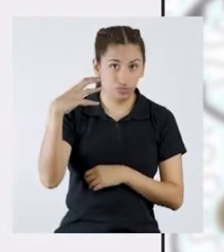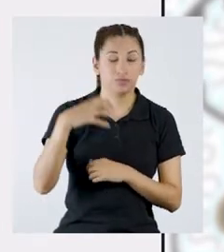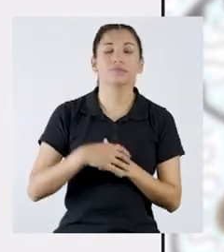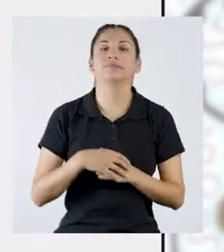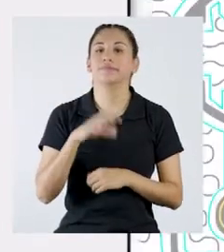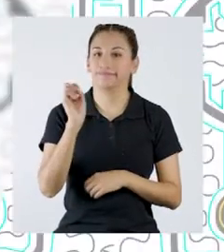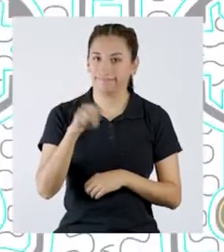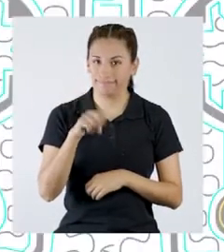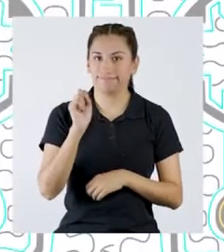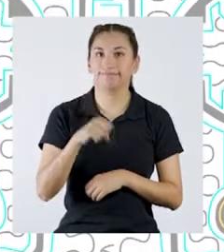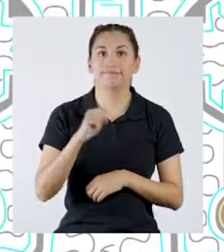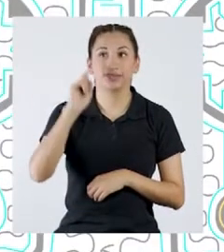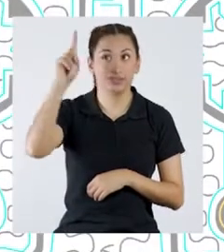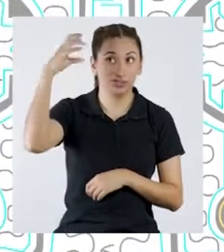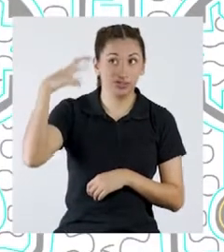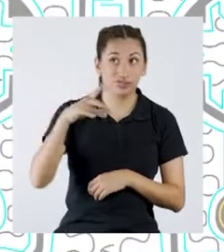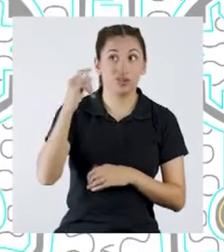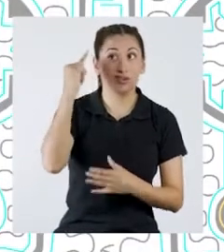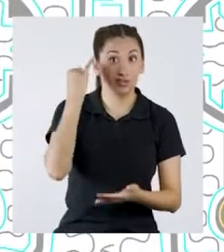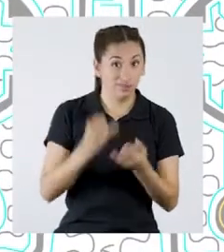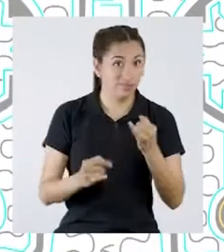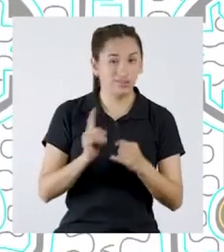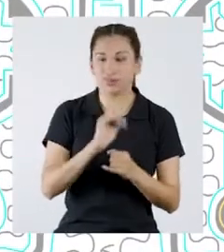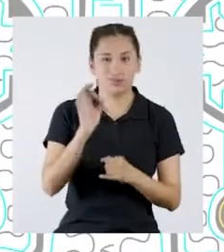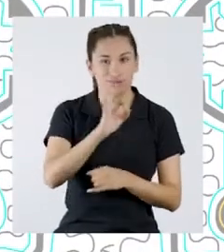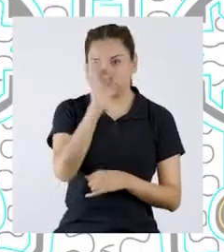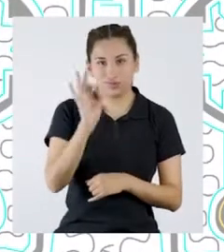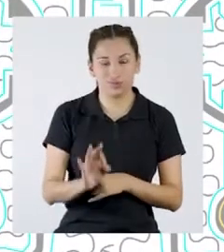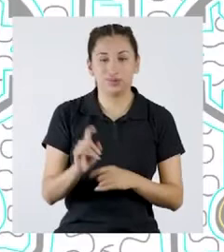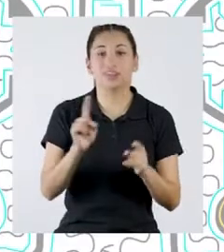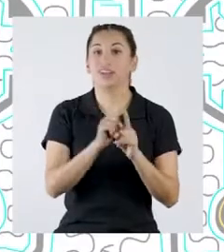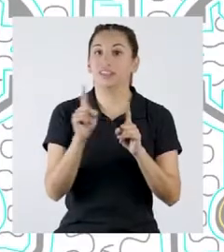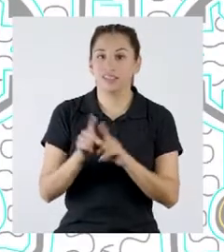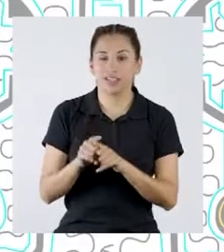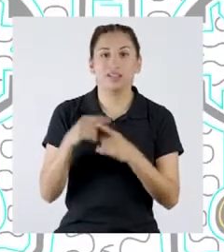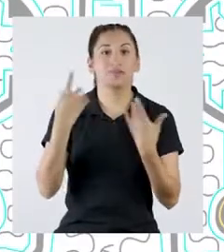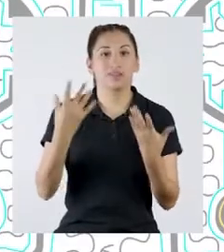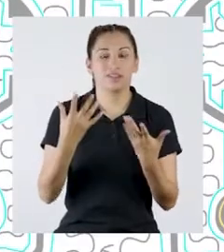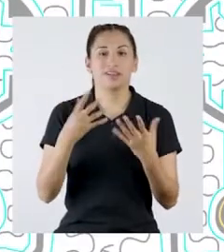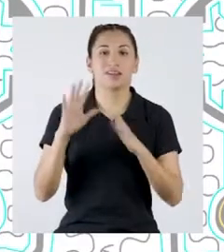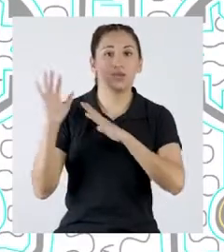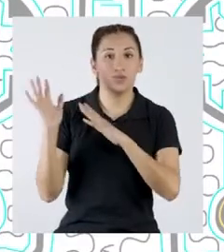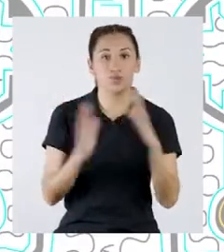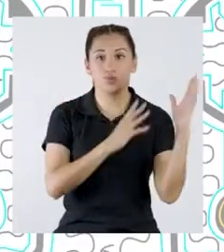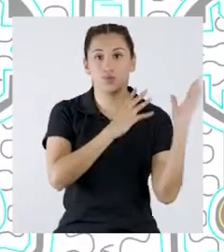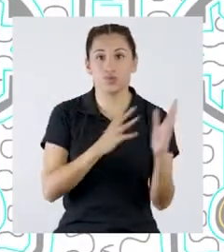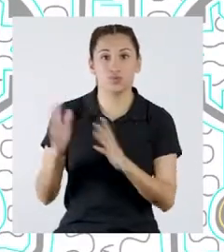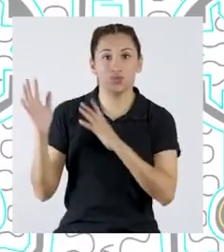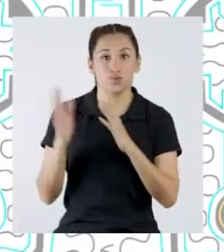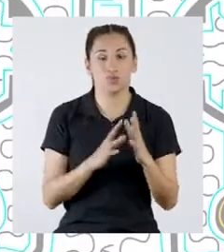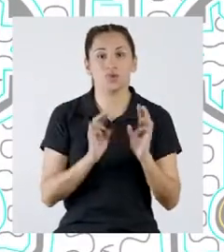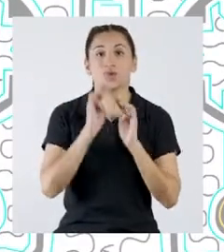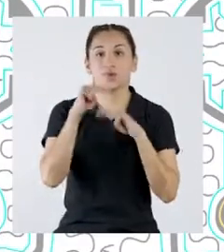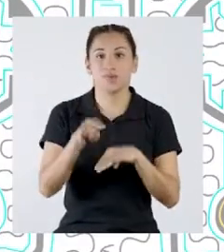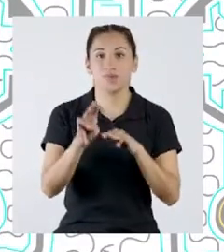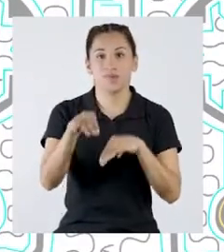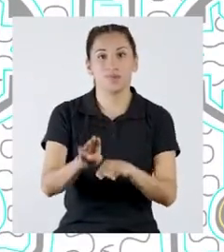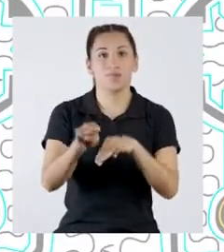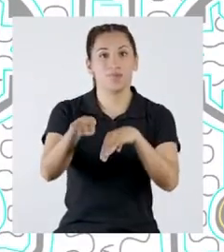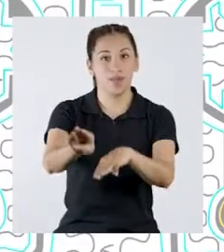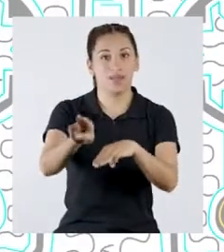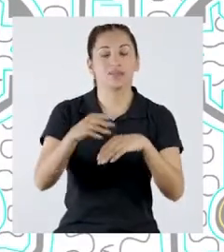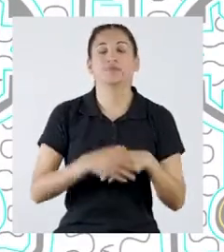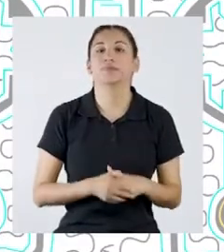sol. Sí, la energía solar, también la energía generada por el viento y los